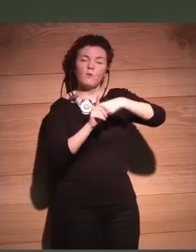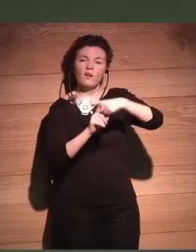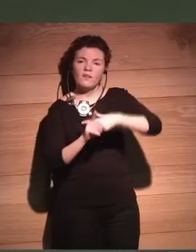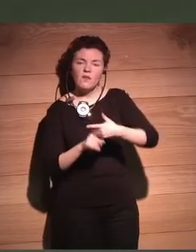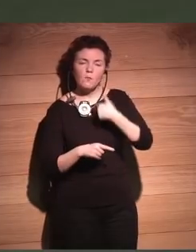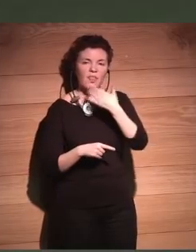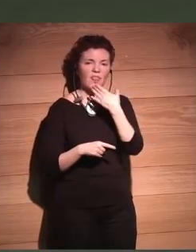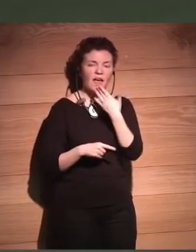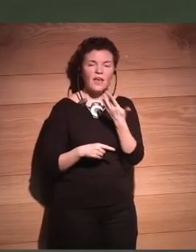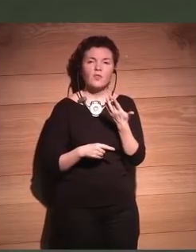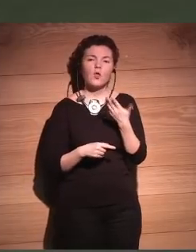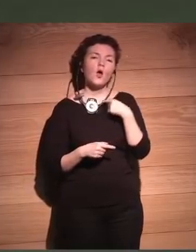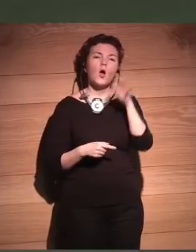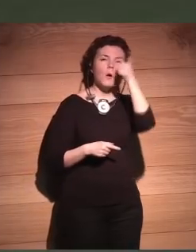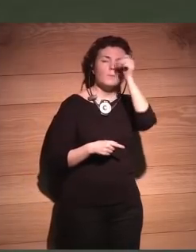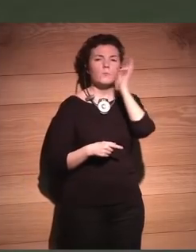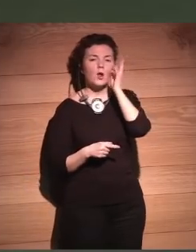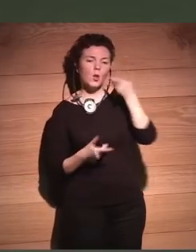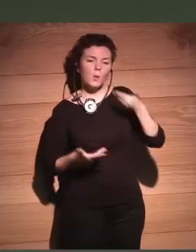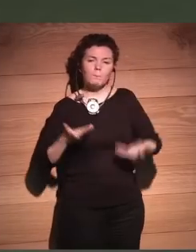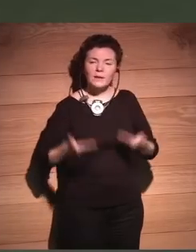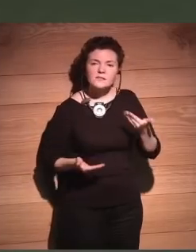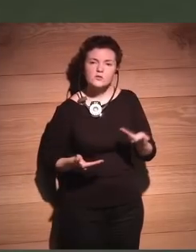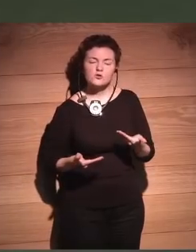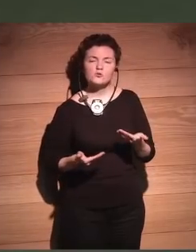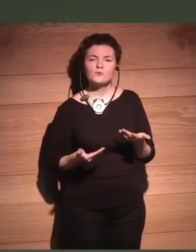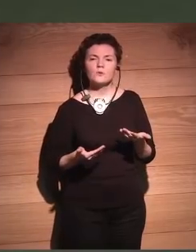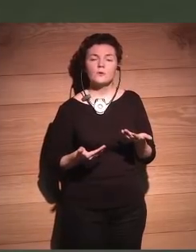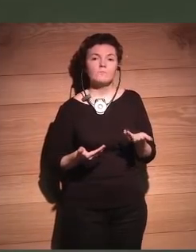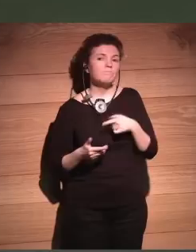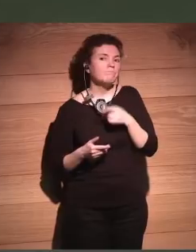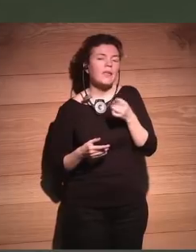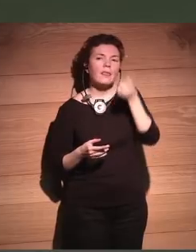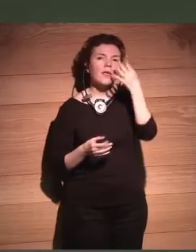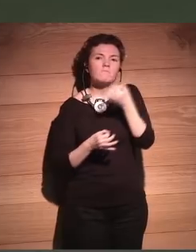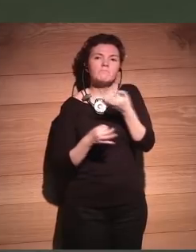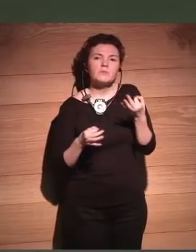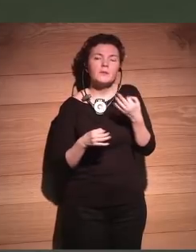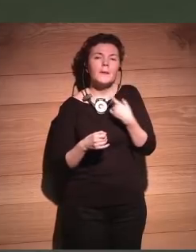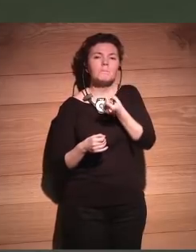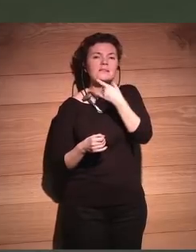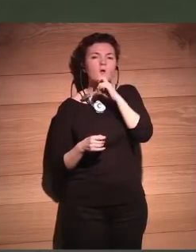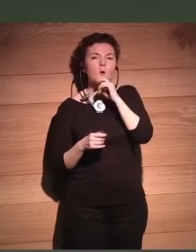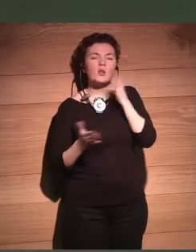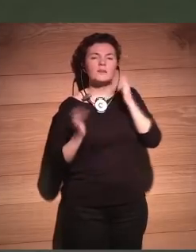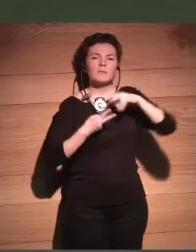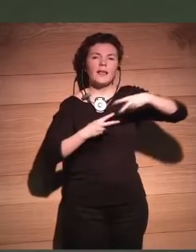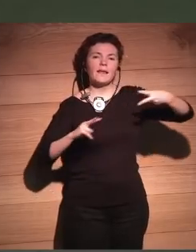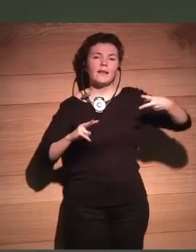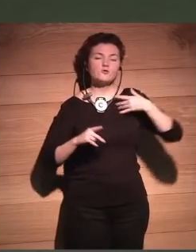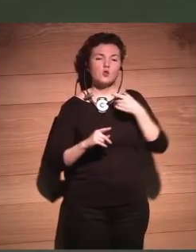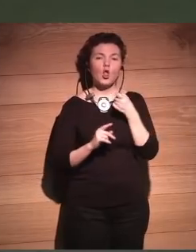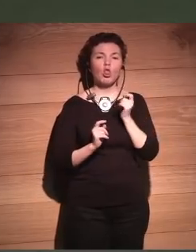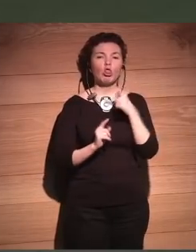estemos, nuestra edad, nuestro sexo, nuestro peso. No tenemos idea de cómo prescribir la terapia génica. Simplemente damos